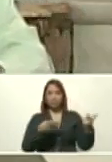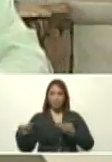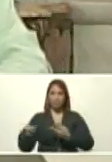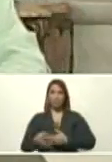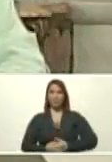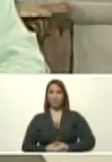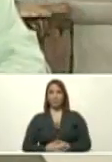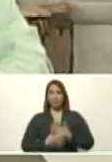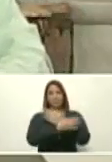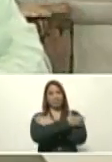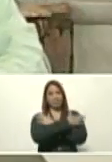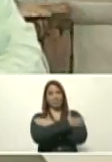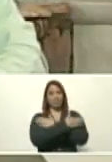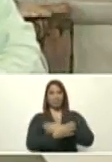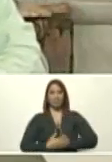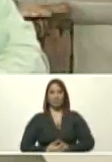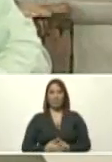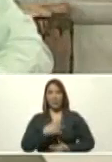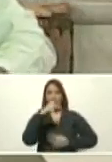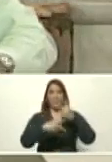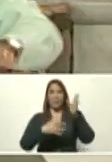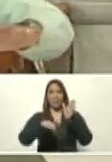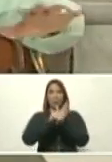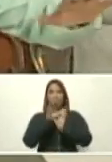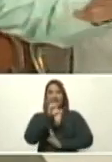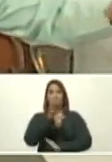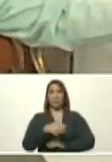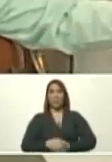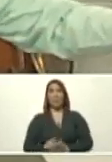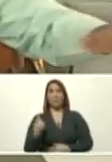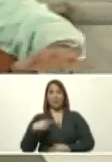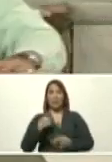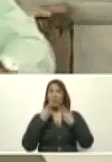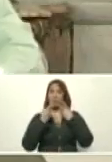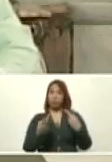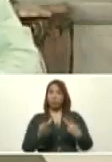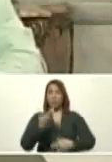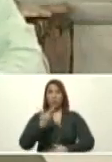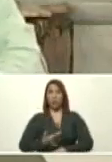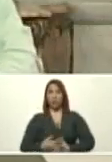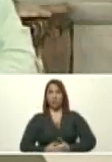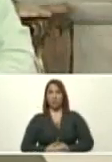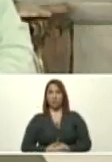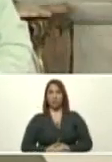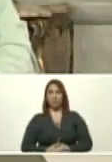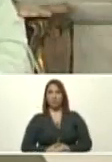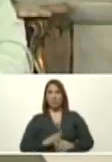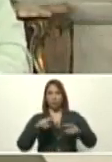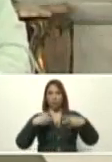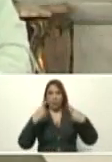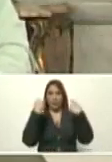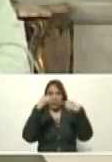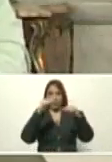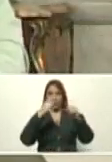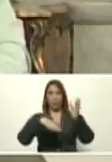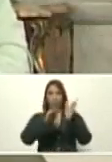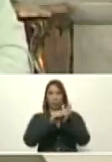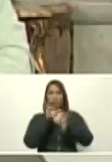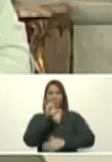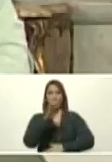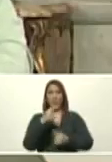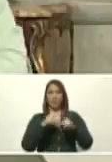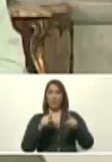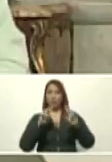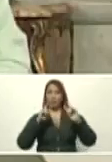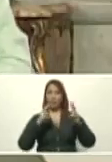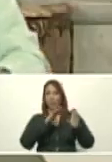brazos abiertos. El plan Vuelta a la Patria, vamos a tener anuncios muy importantes para una nueva etapa del plan Vuelta a la Patria, pero eso es